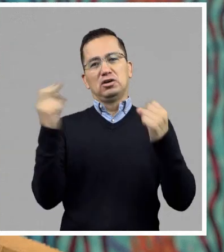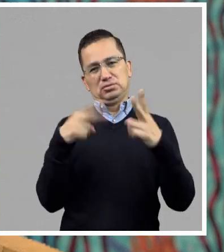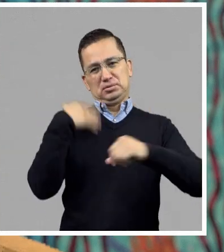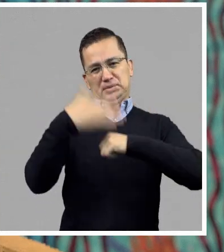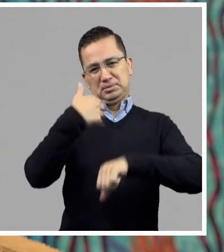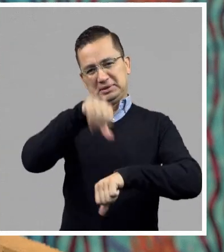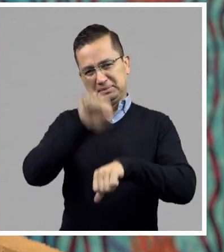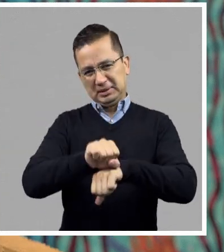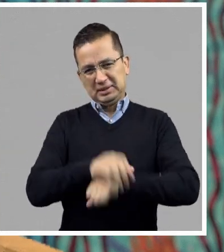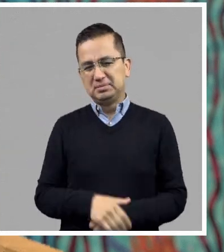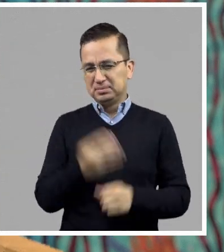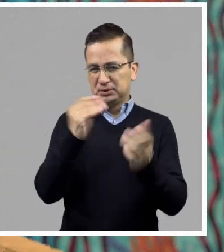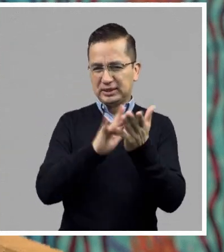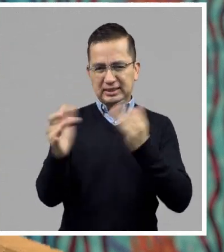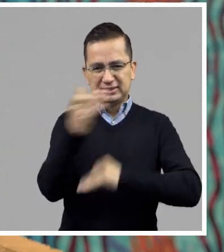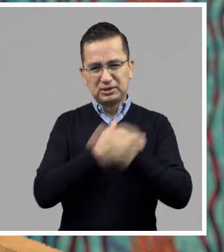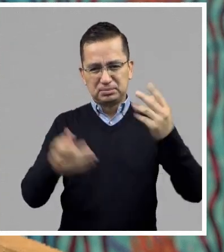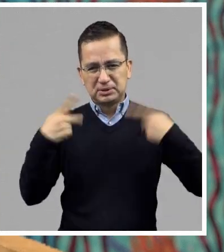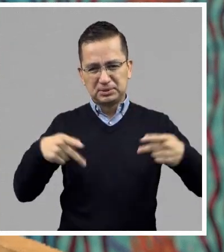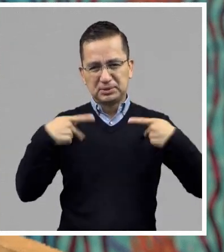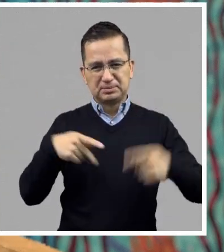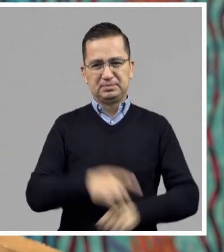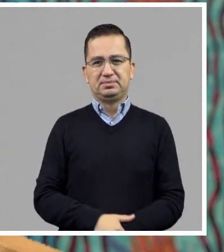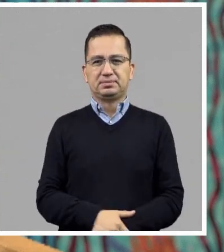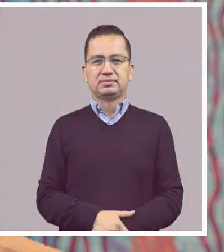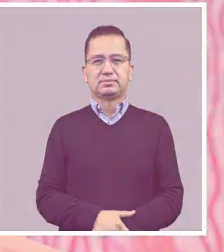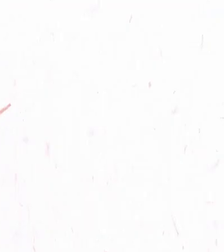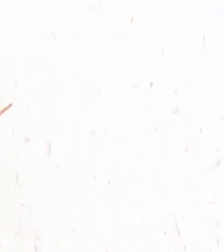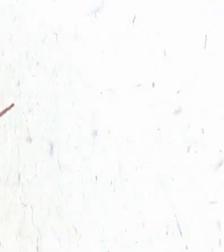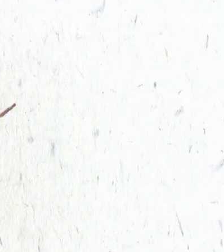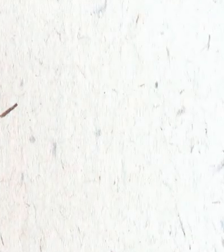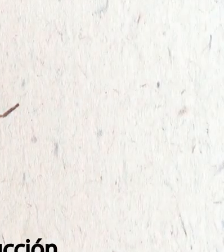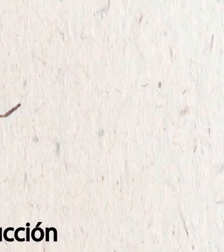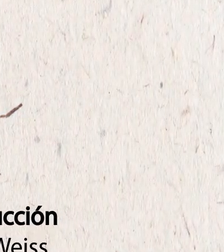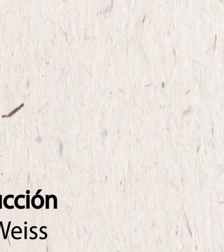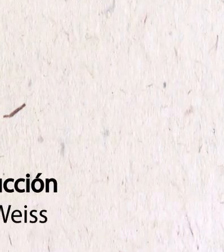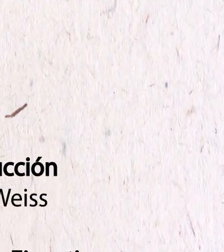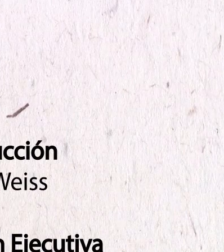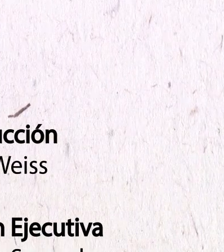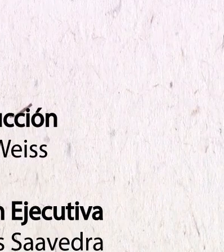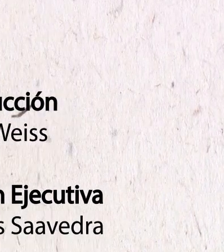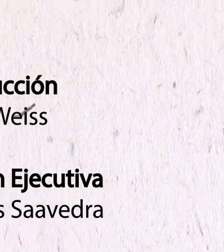y en el tiempo pues nos vemos la próxima semana Muchísimas gracias a todos